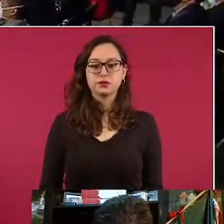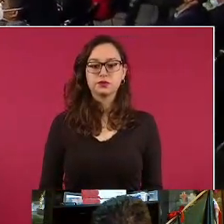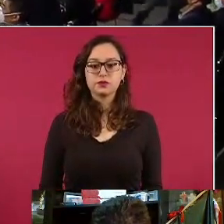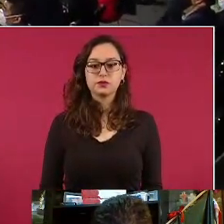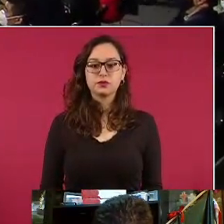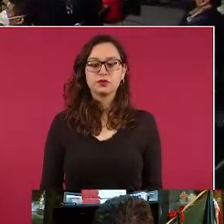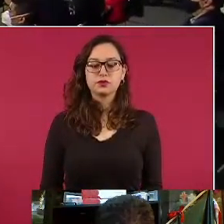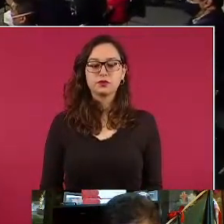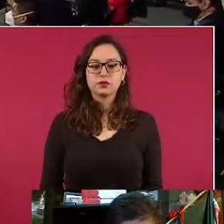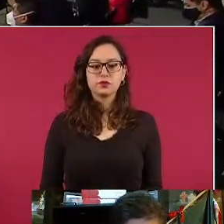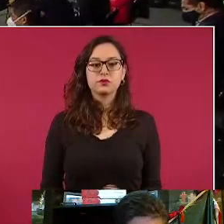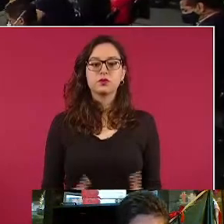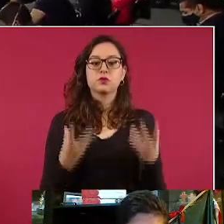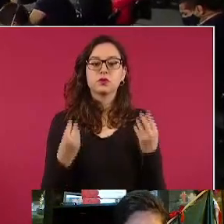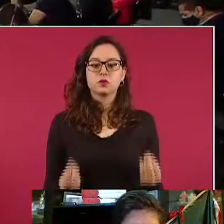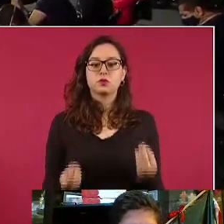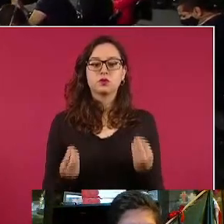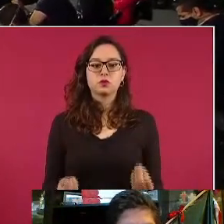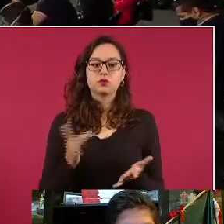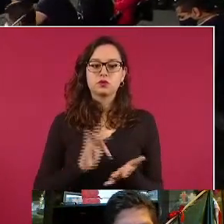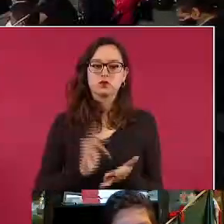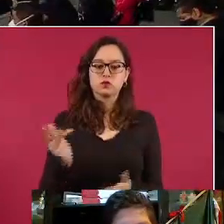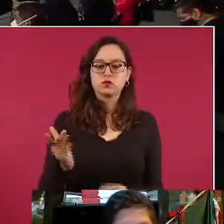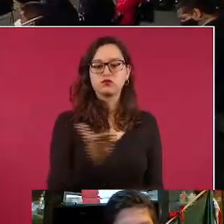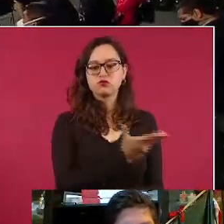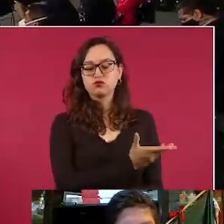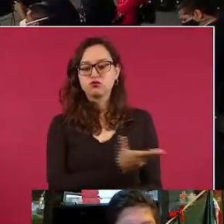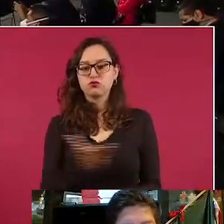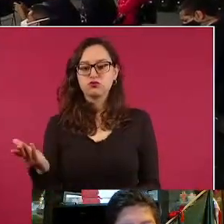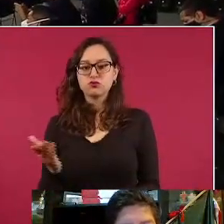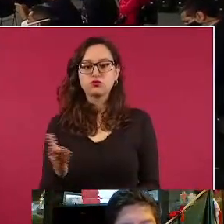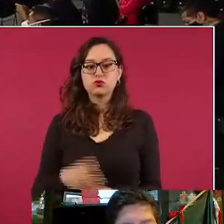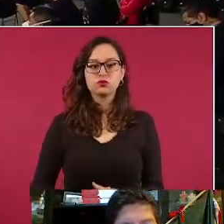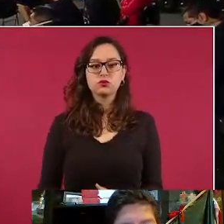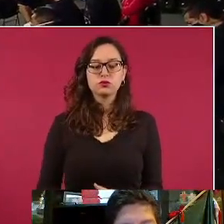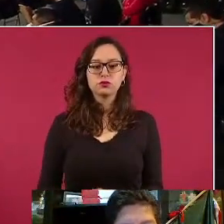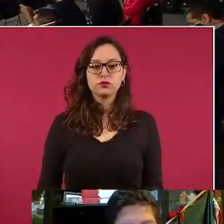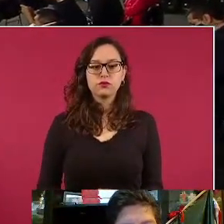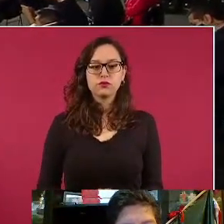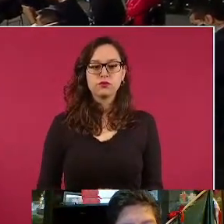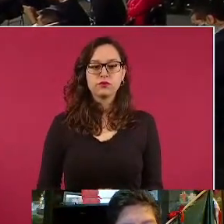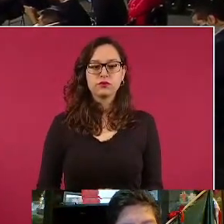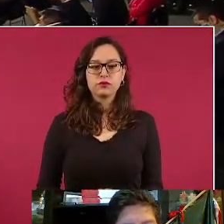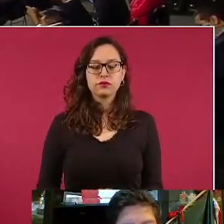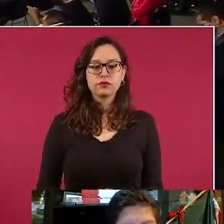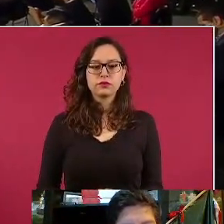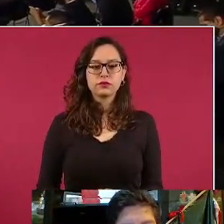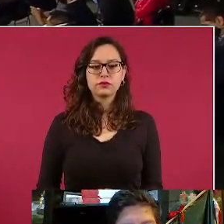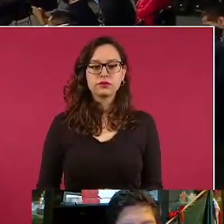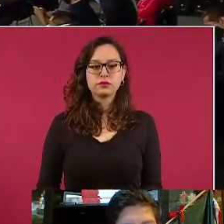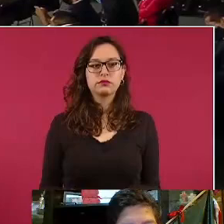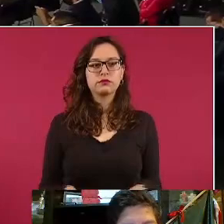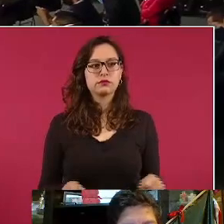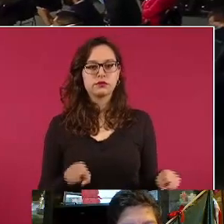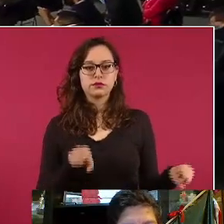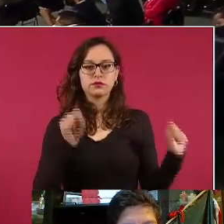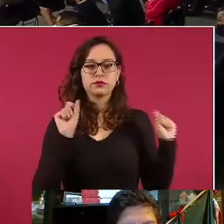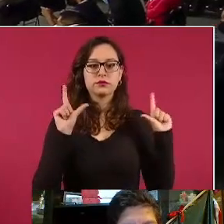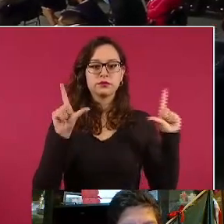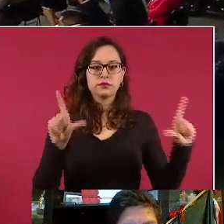Pues muchas gracias y no podemos poner en la pantalla los nombres.